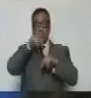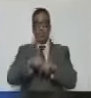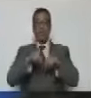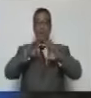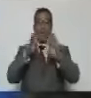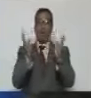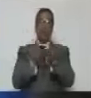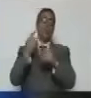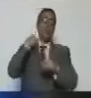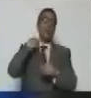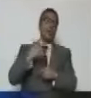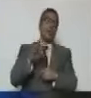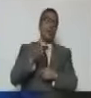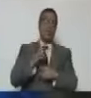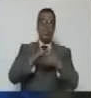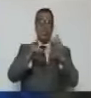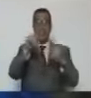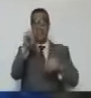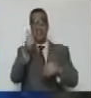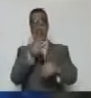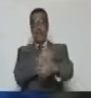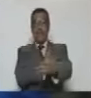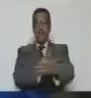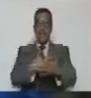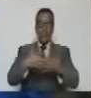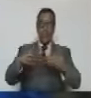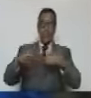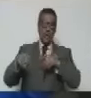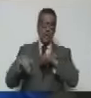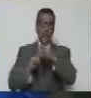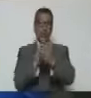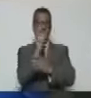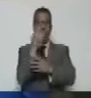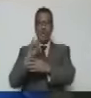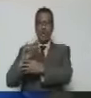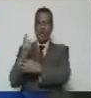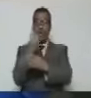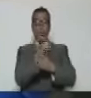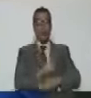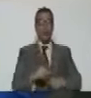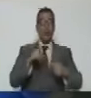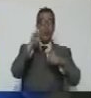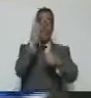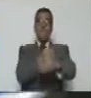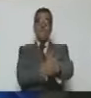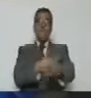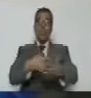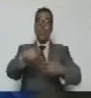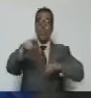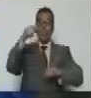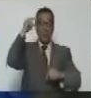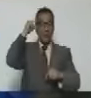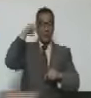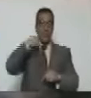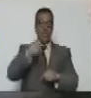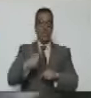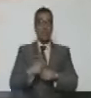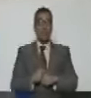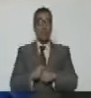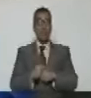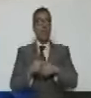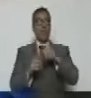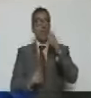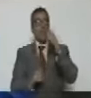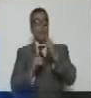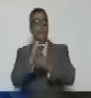mundo pierde aproximadamente 10 millones de hectáreas de bosques, 1 millón de especies, se dice hoy, entre